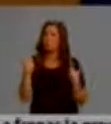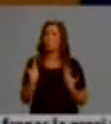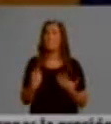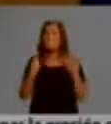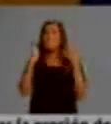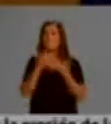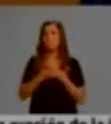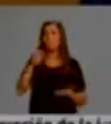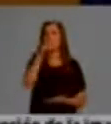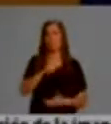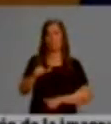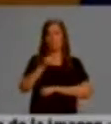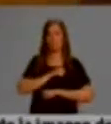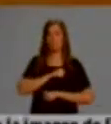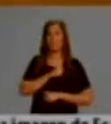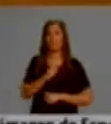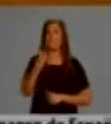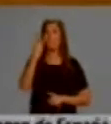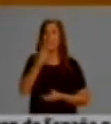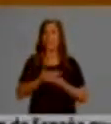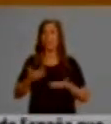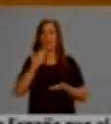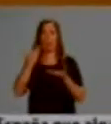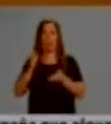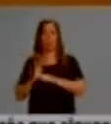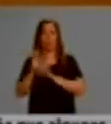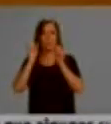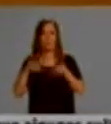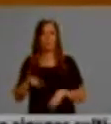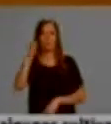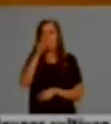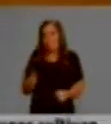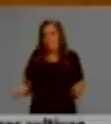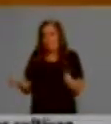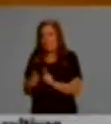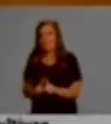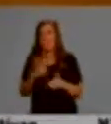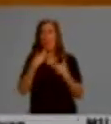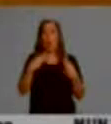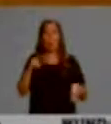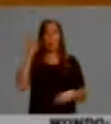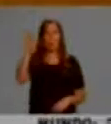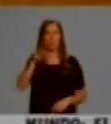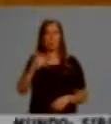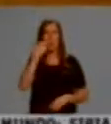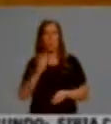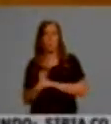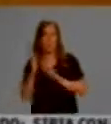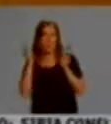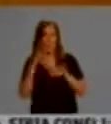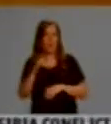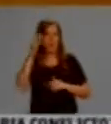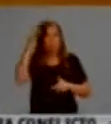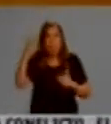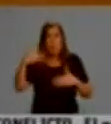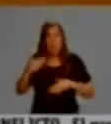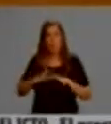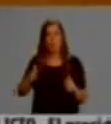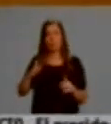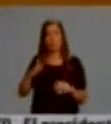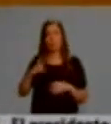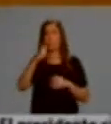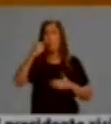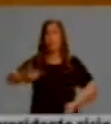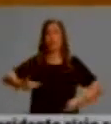Los 6 millones de parados, más de 3 millones sin ayuda, los dependientes, los jóvenes con más tasas, sin beca y sin esperanza, con la